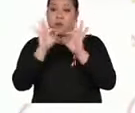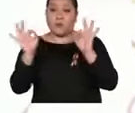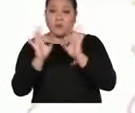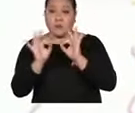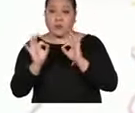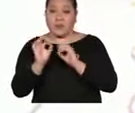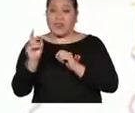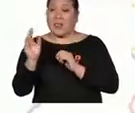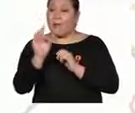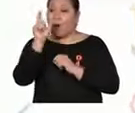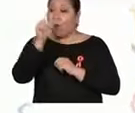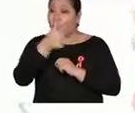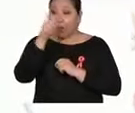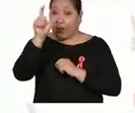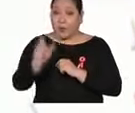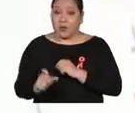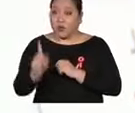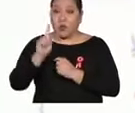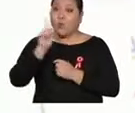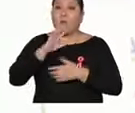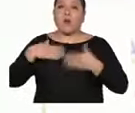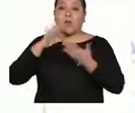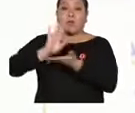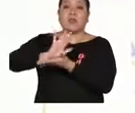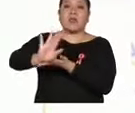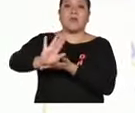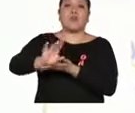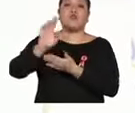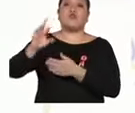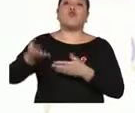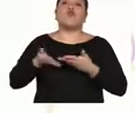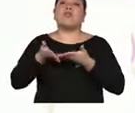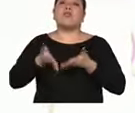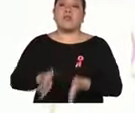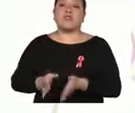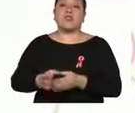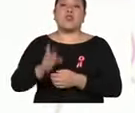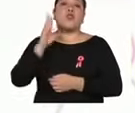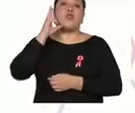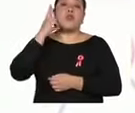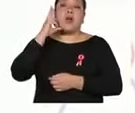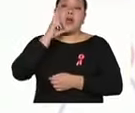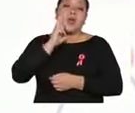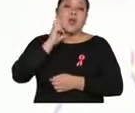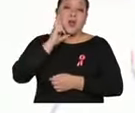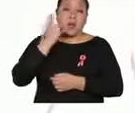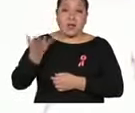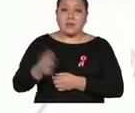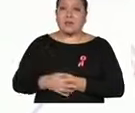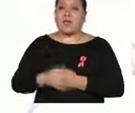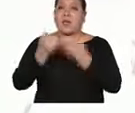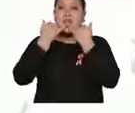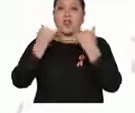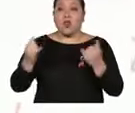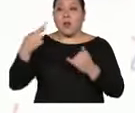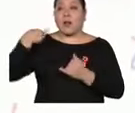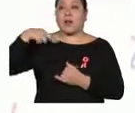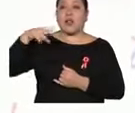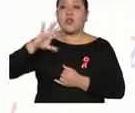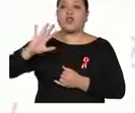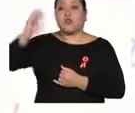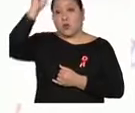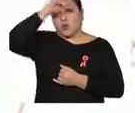ser discriminado por motivo de origen, raza, sexo, idioma, religión,